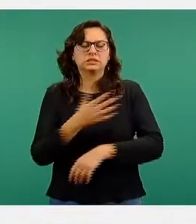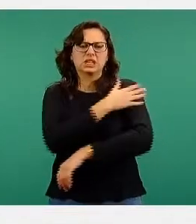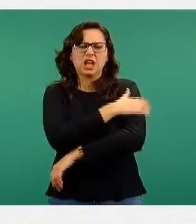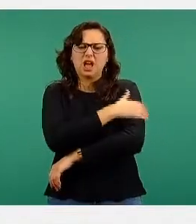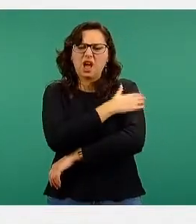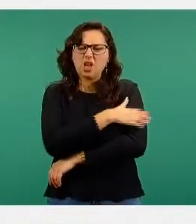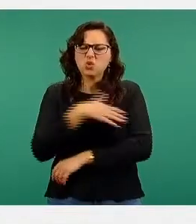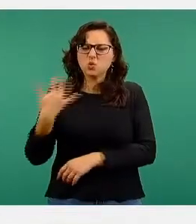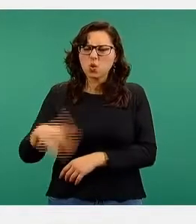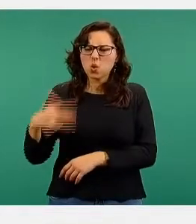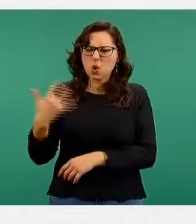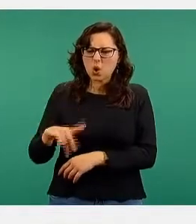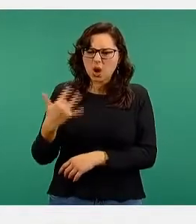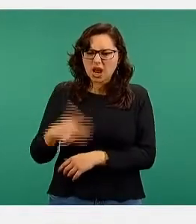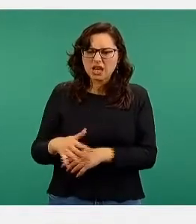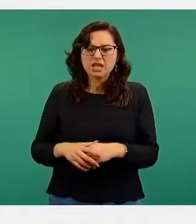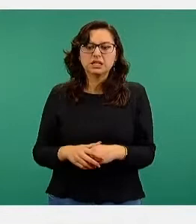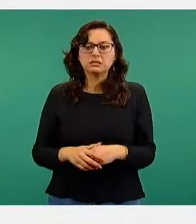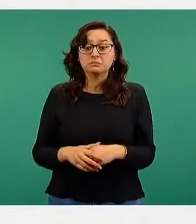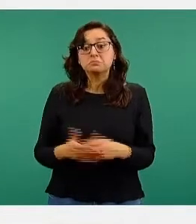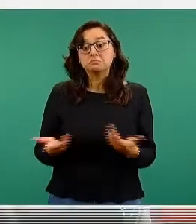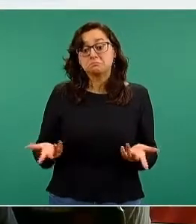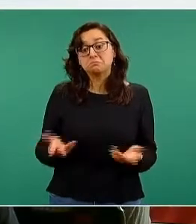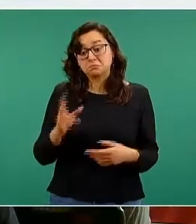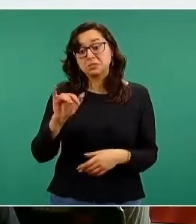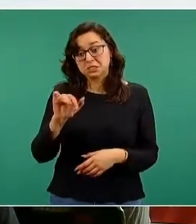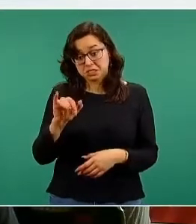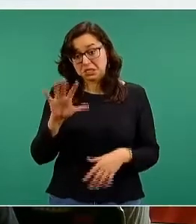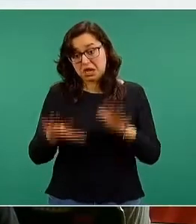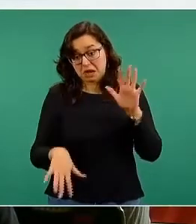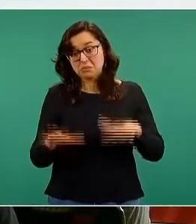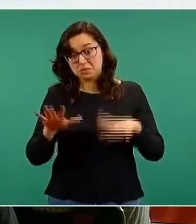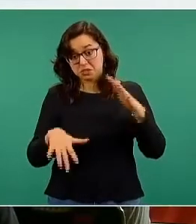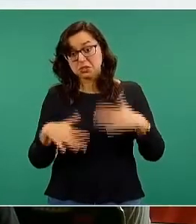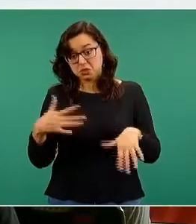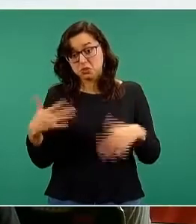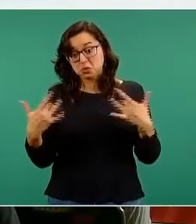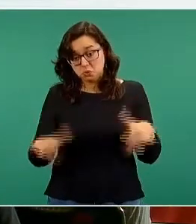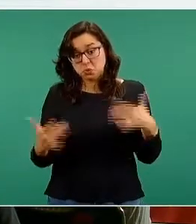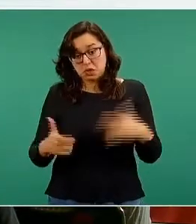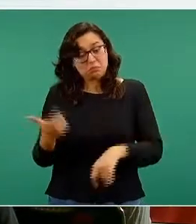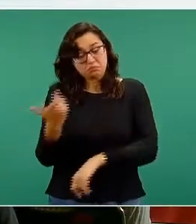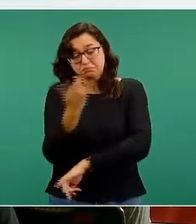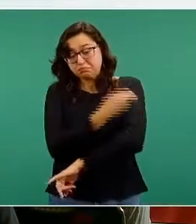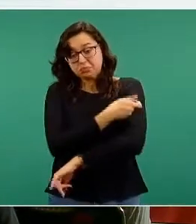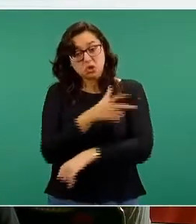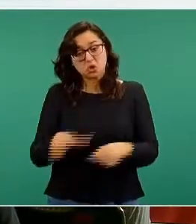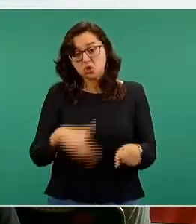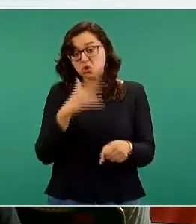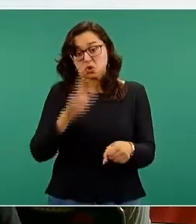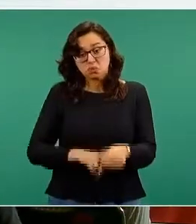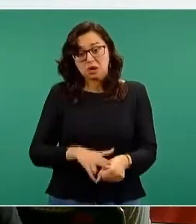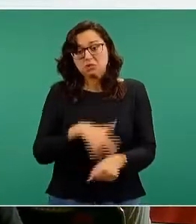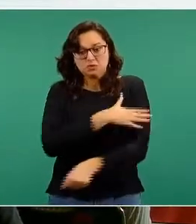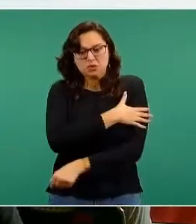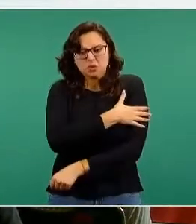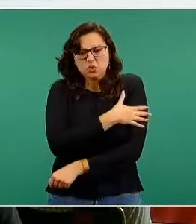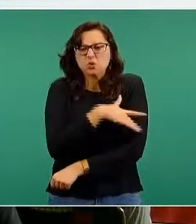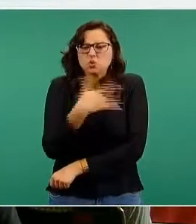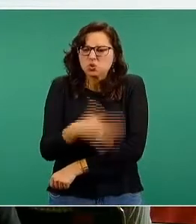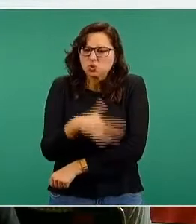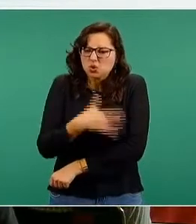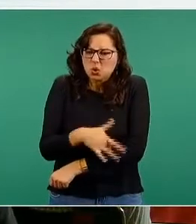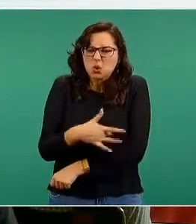en el sitio de inyección. Duele, ciertamente duele cualquier inyección y la aplicación de este líquido. Es un dolor tolerable y no tiene